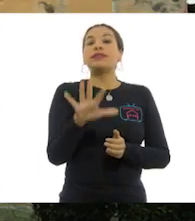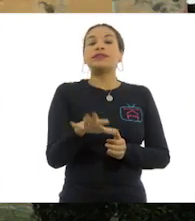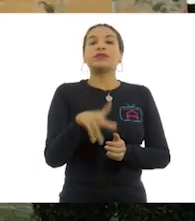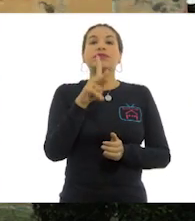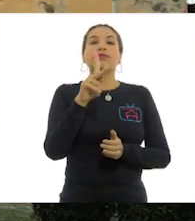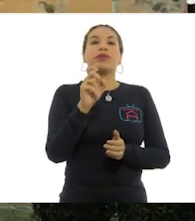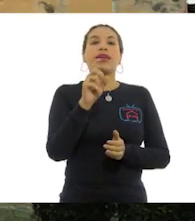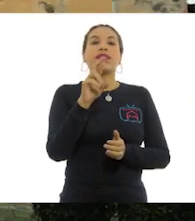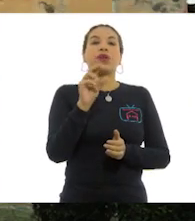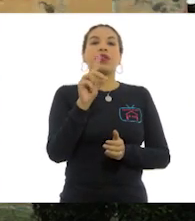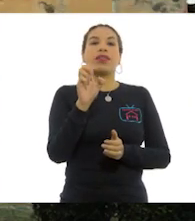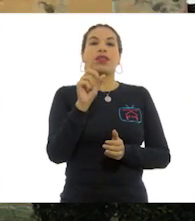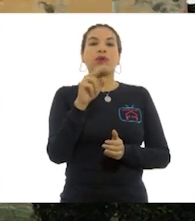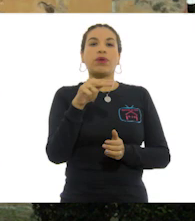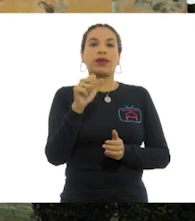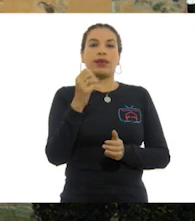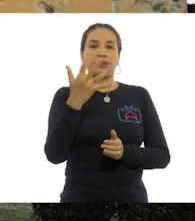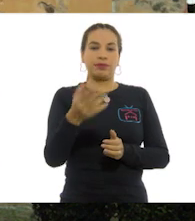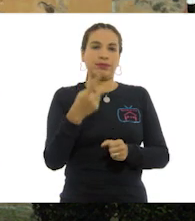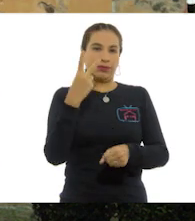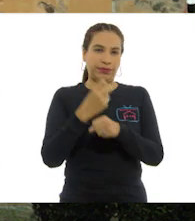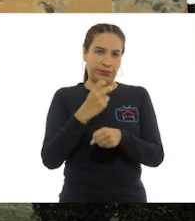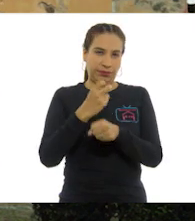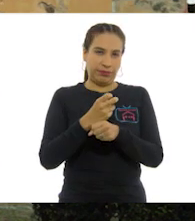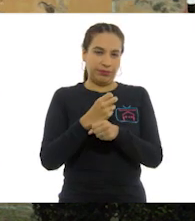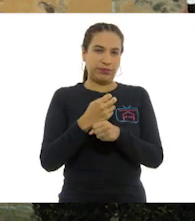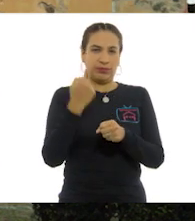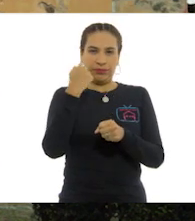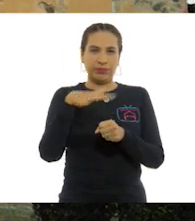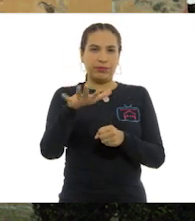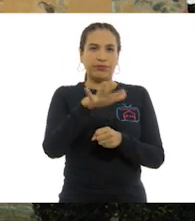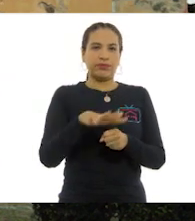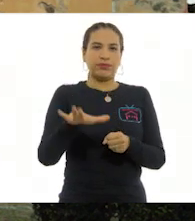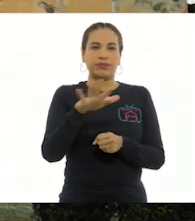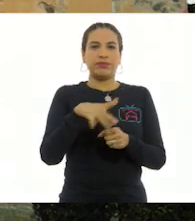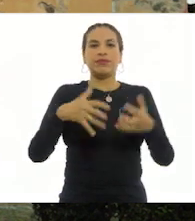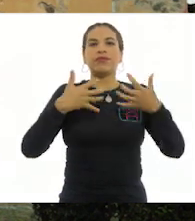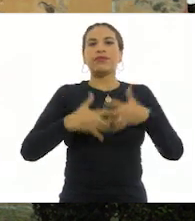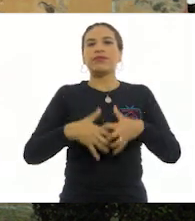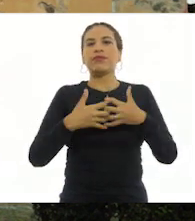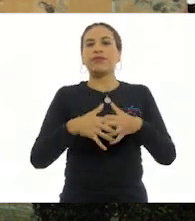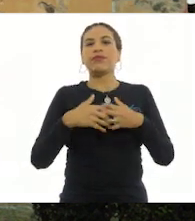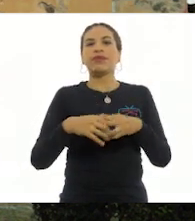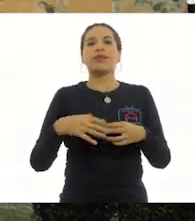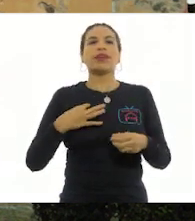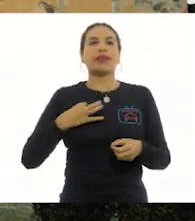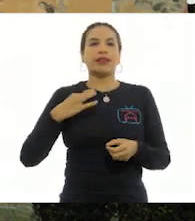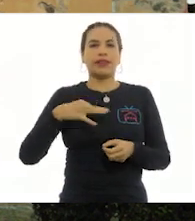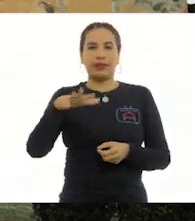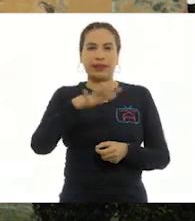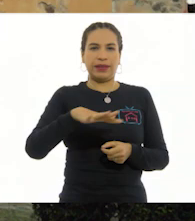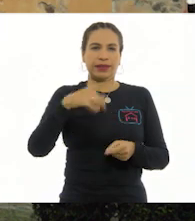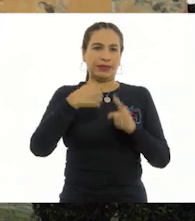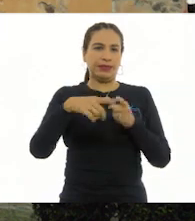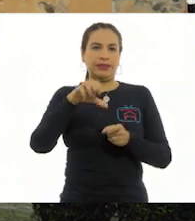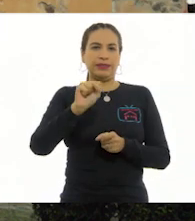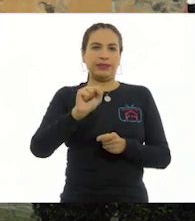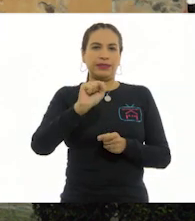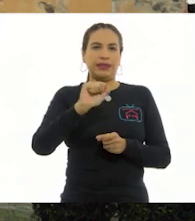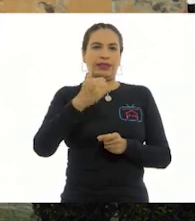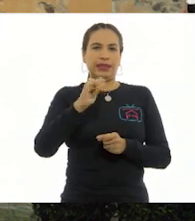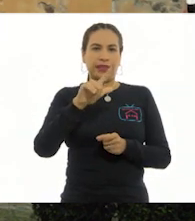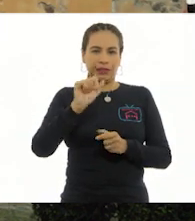Pedro de Dueñas, que pide la segunda merced real para ampliar la fábrica de telas y sayales, se le